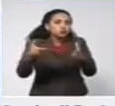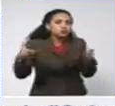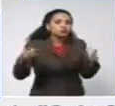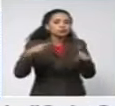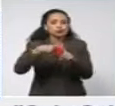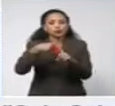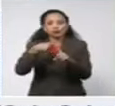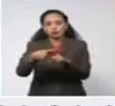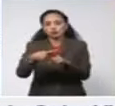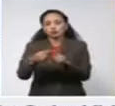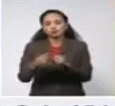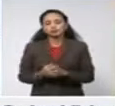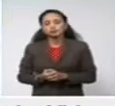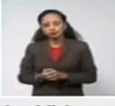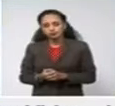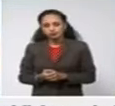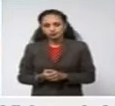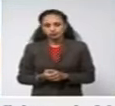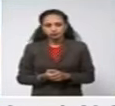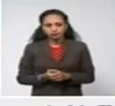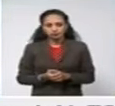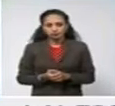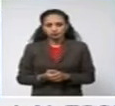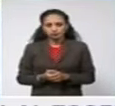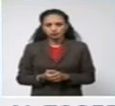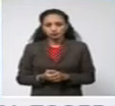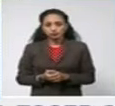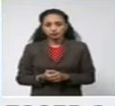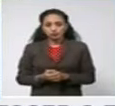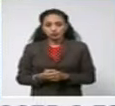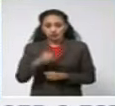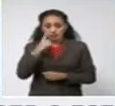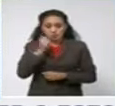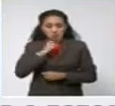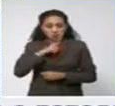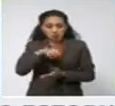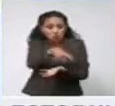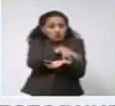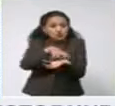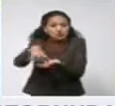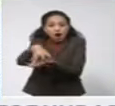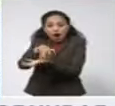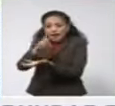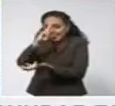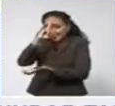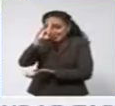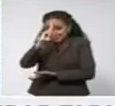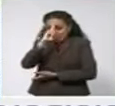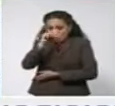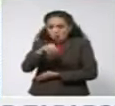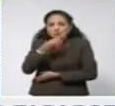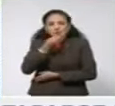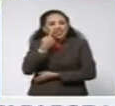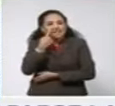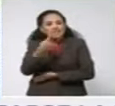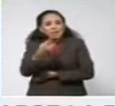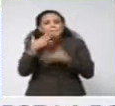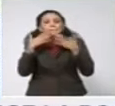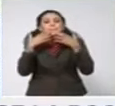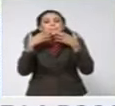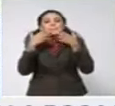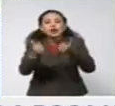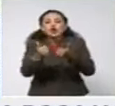vemos el número de por áreas de salud, pues aquí sí se puede apreciar un poco mejor la